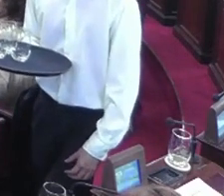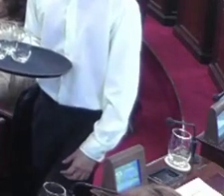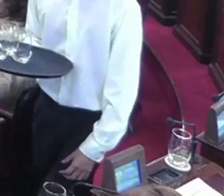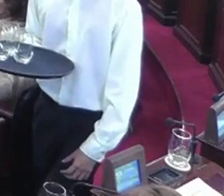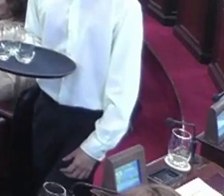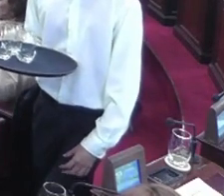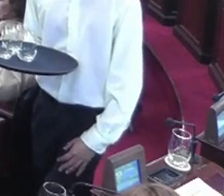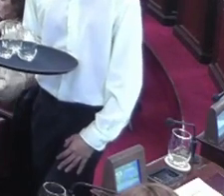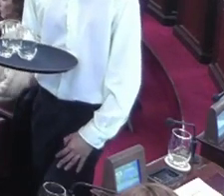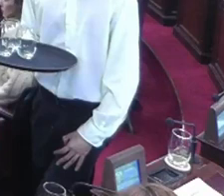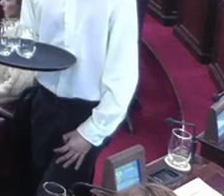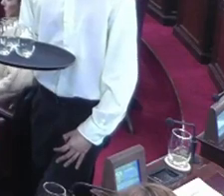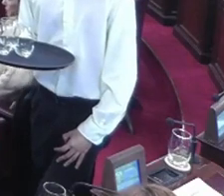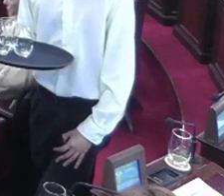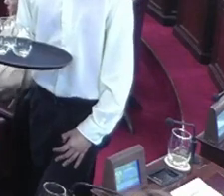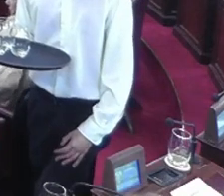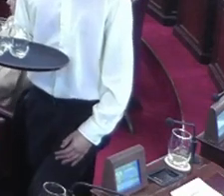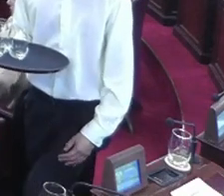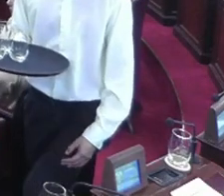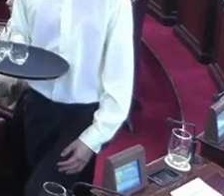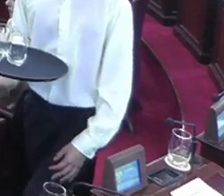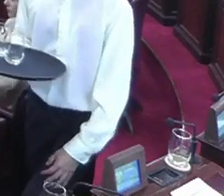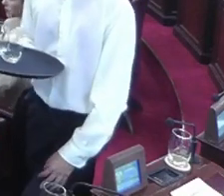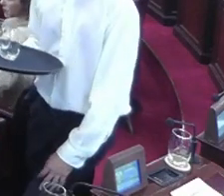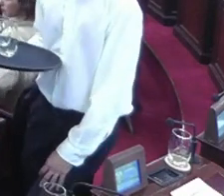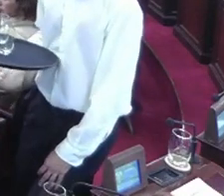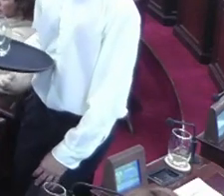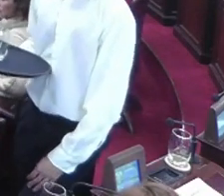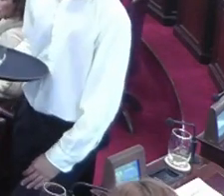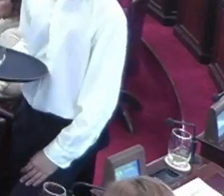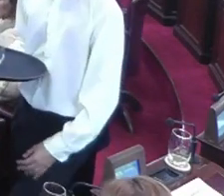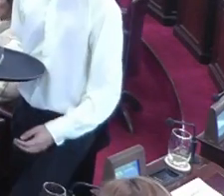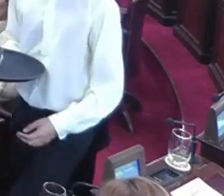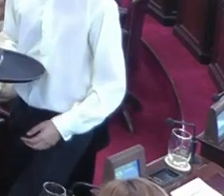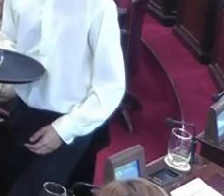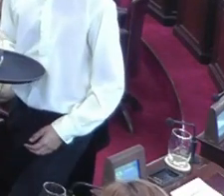ullaro real rubeo